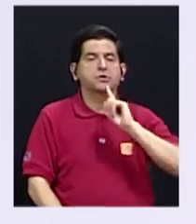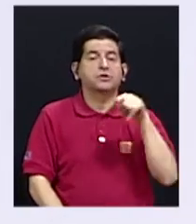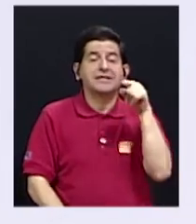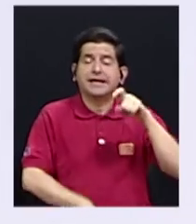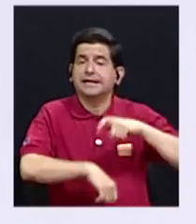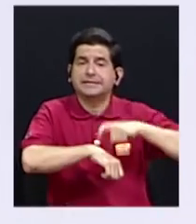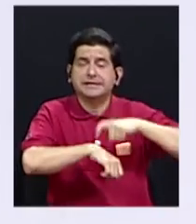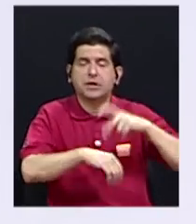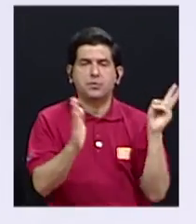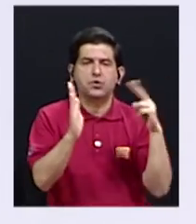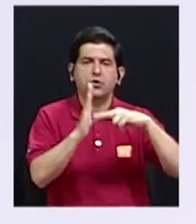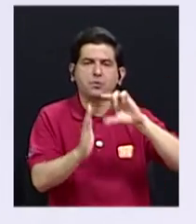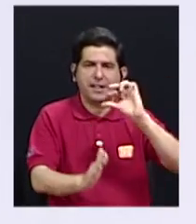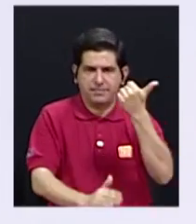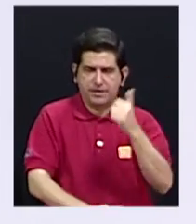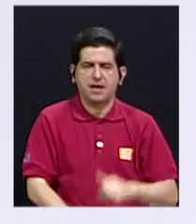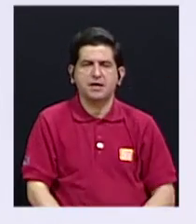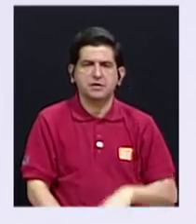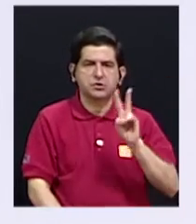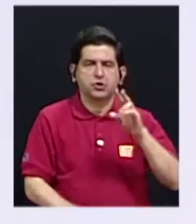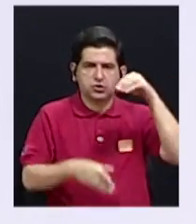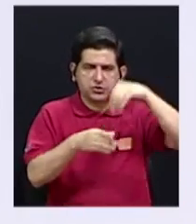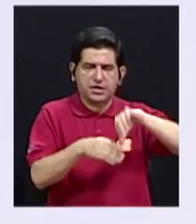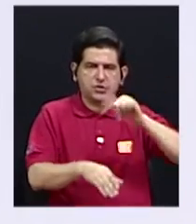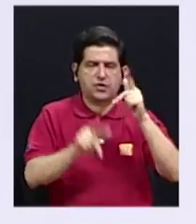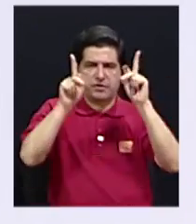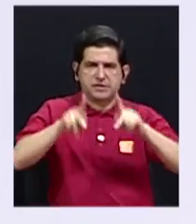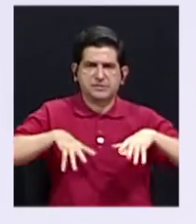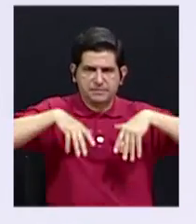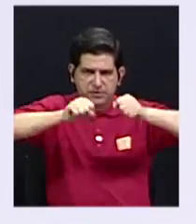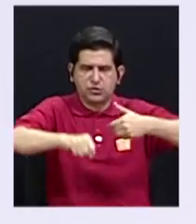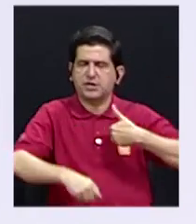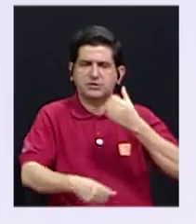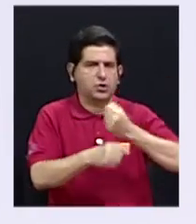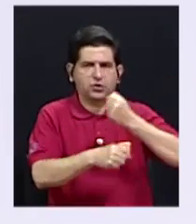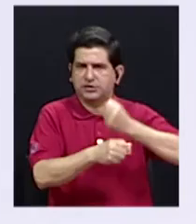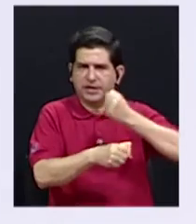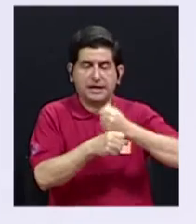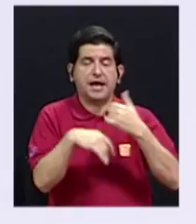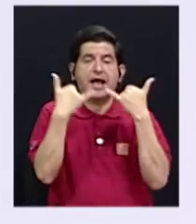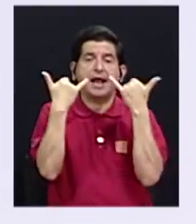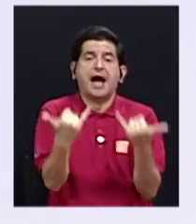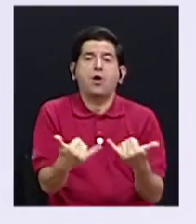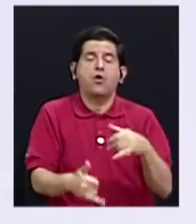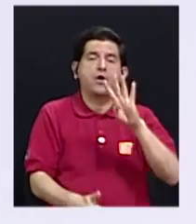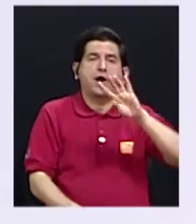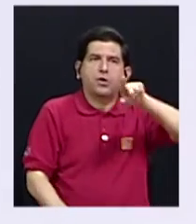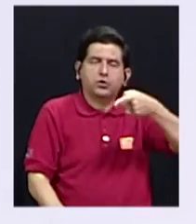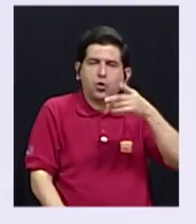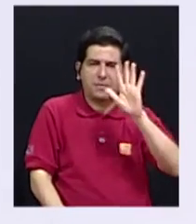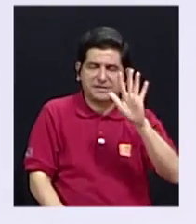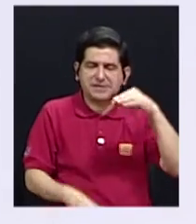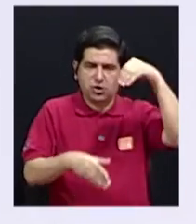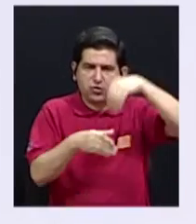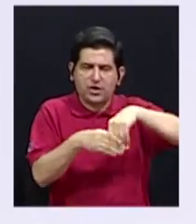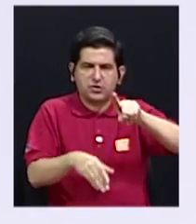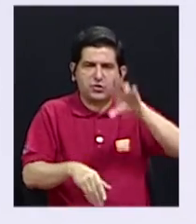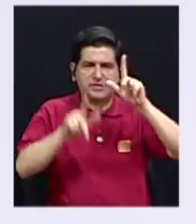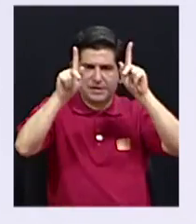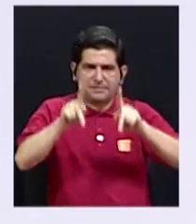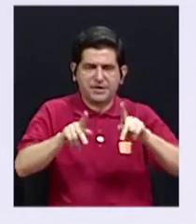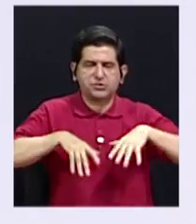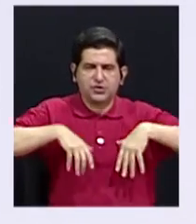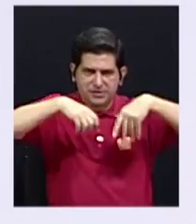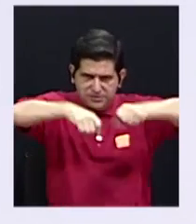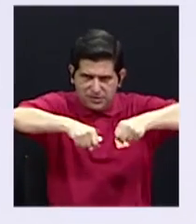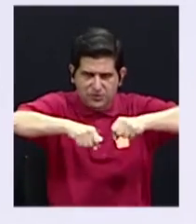aquel entonces en el 2010 2 de cada 10 graduados no tenían empleo ahora son 45 de cada 100 graduados